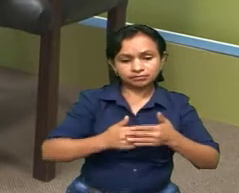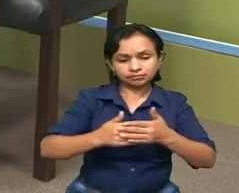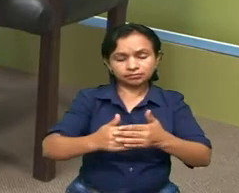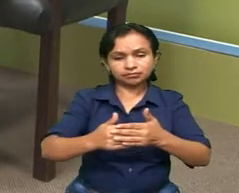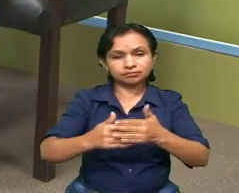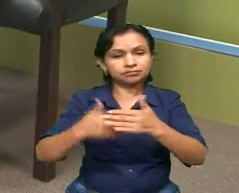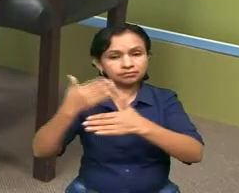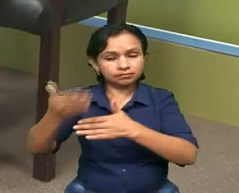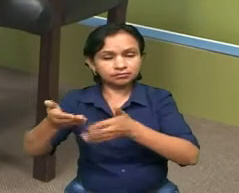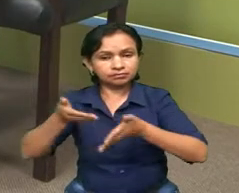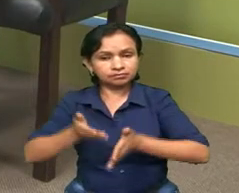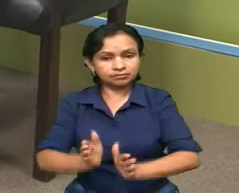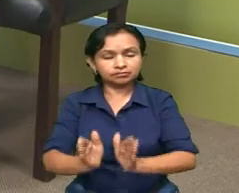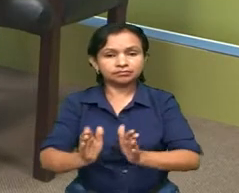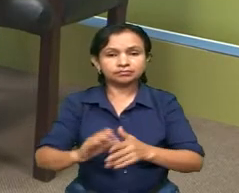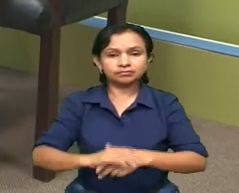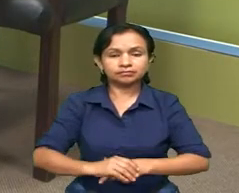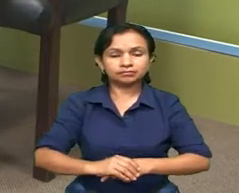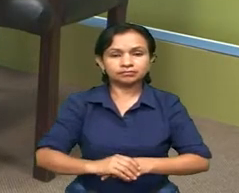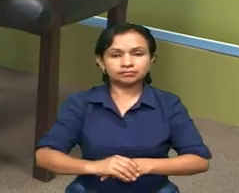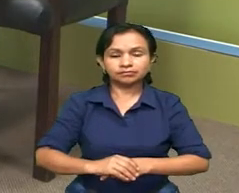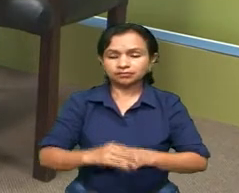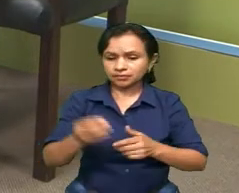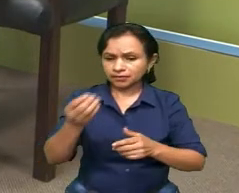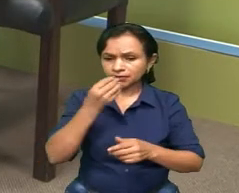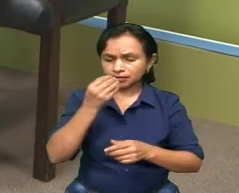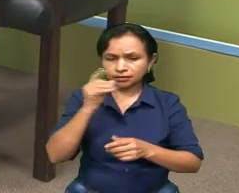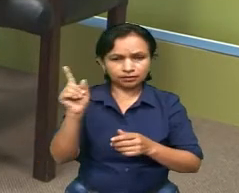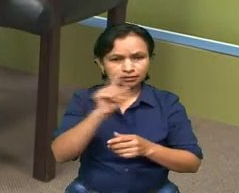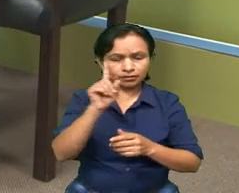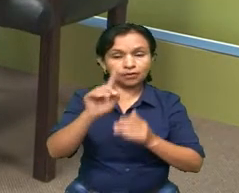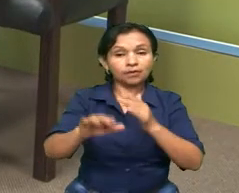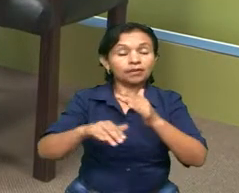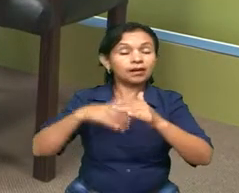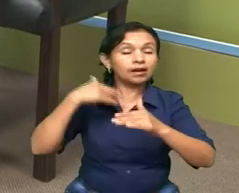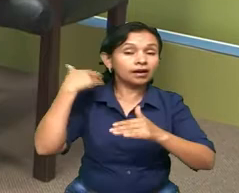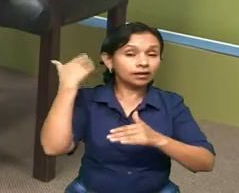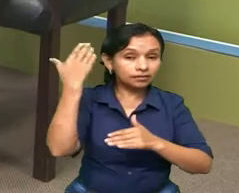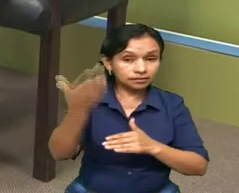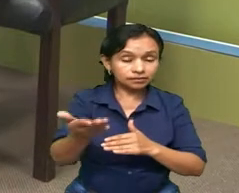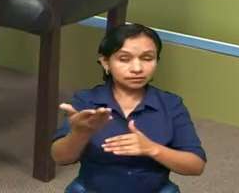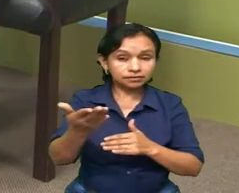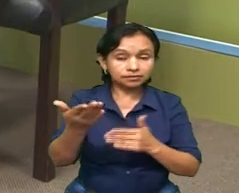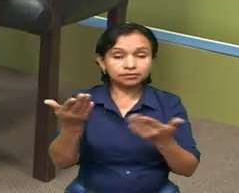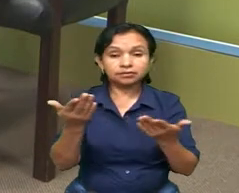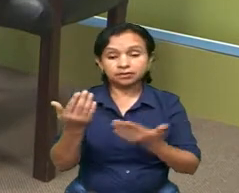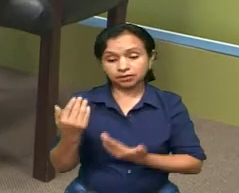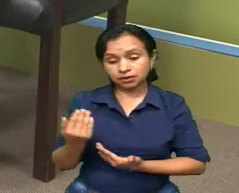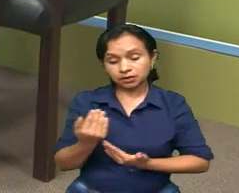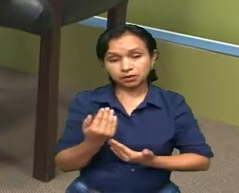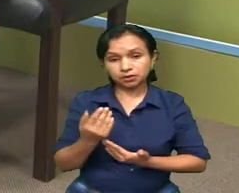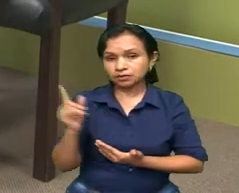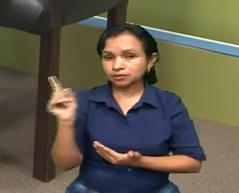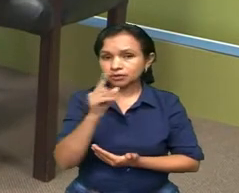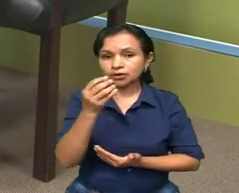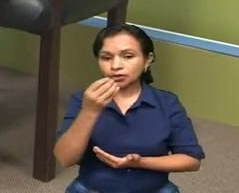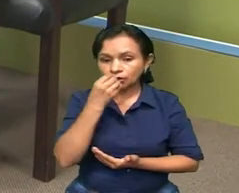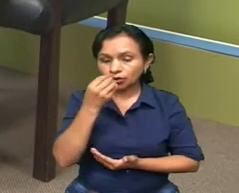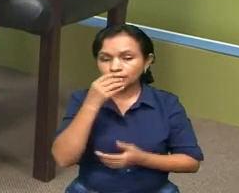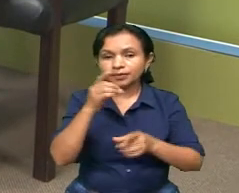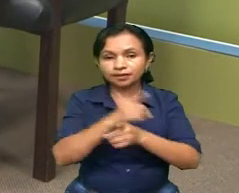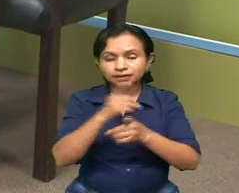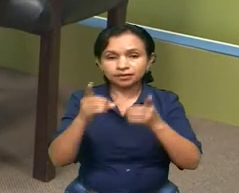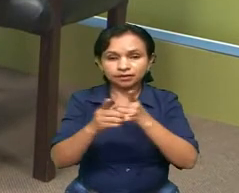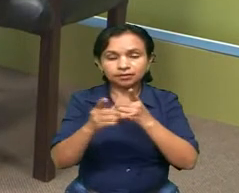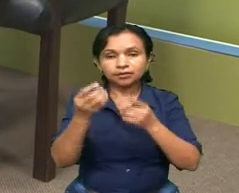el puerperio. Okay, no se hace dieta hasta después que si está dando lactancia, mucho menos. Siempre seguir con la